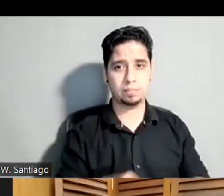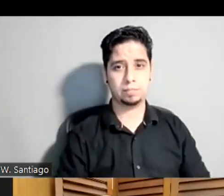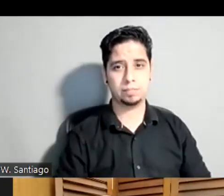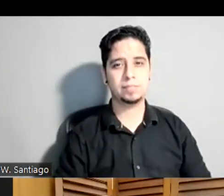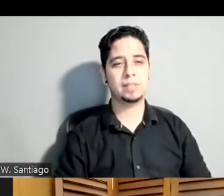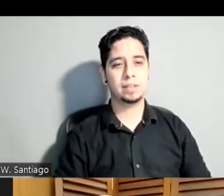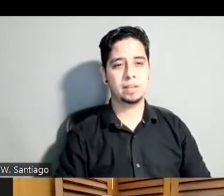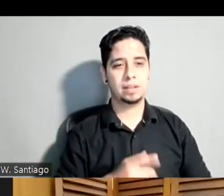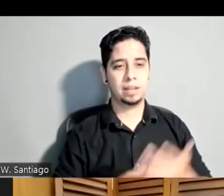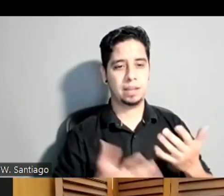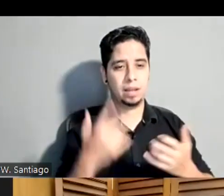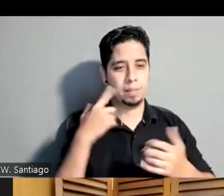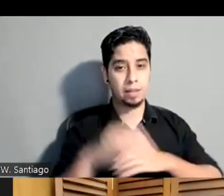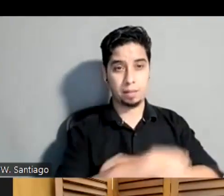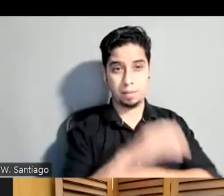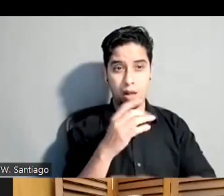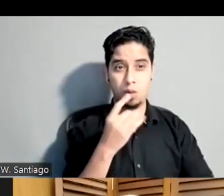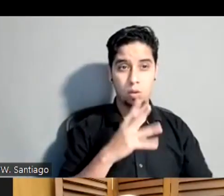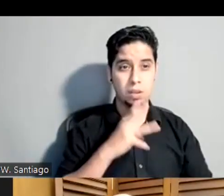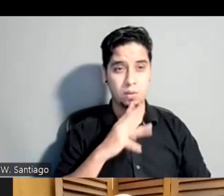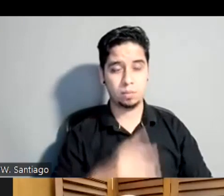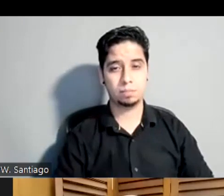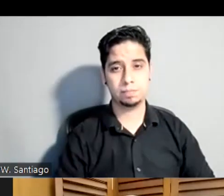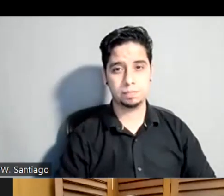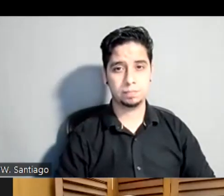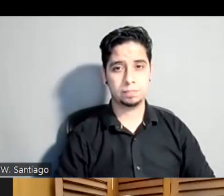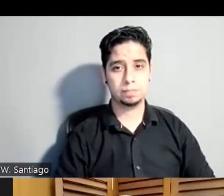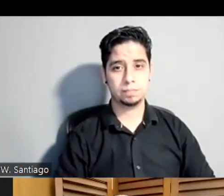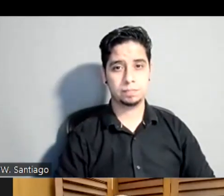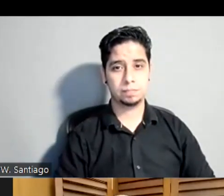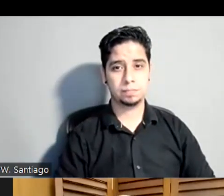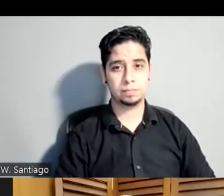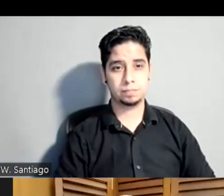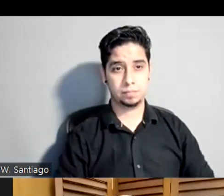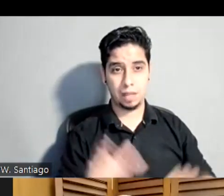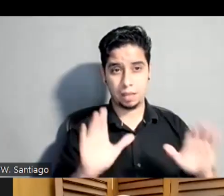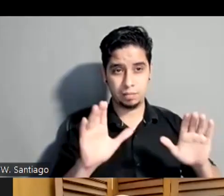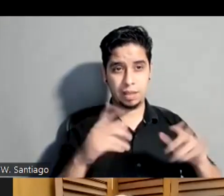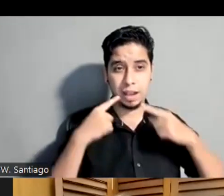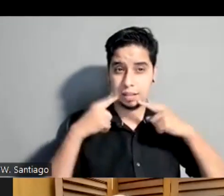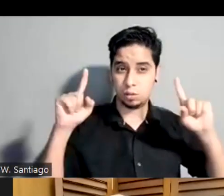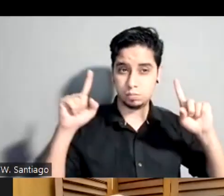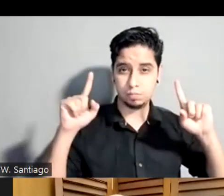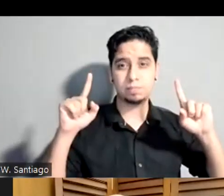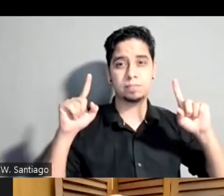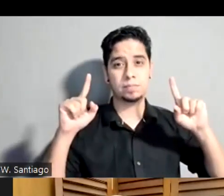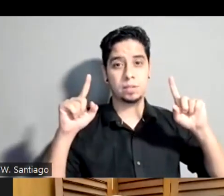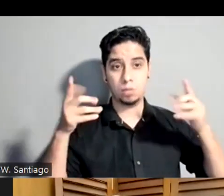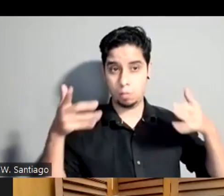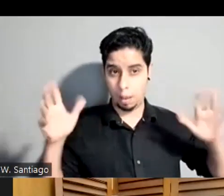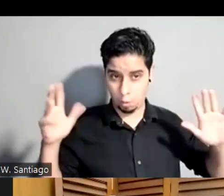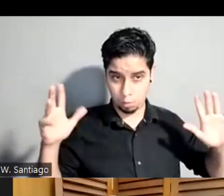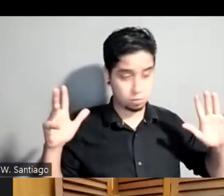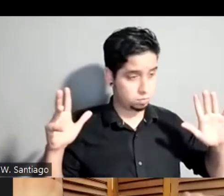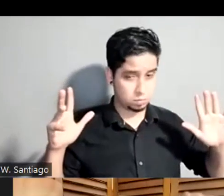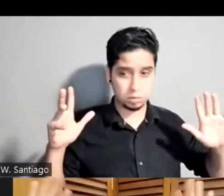Luz y agua. Ay, mi madre. Bueno, pues nada, Rosabel, mucho éxito y gracias. Nos vemos,